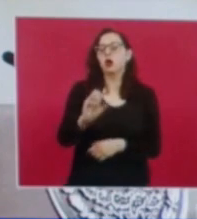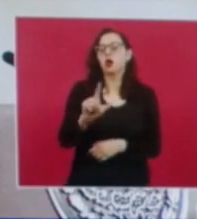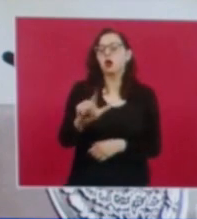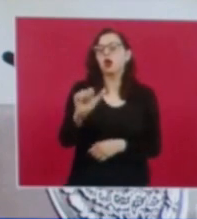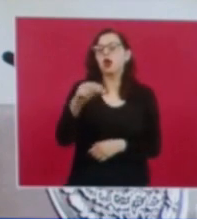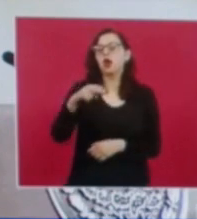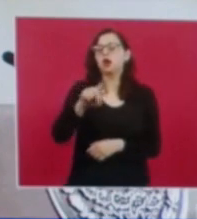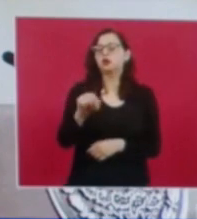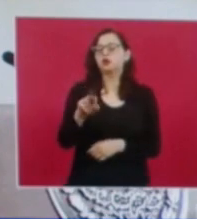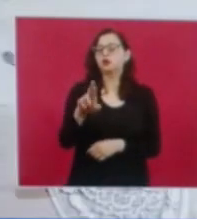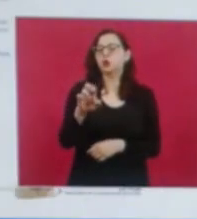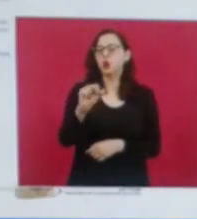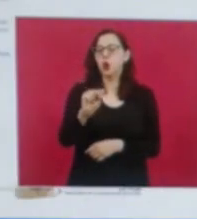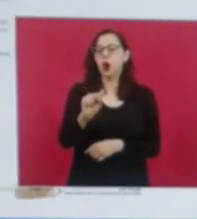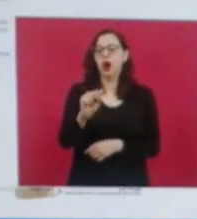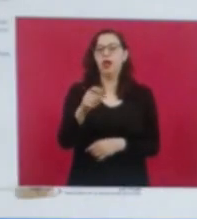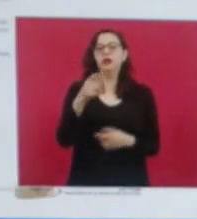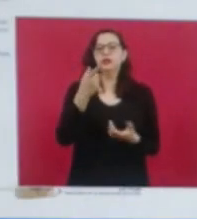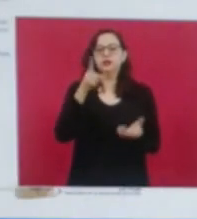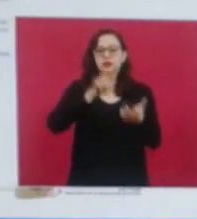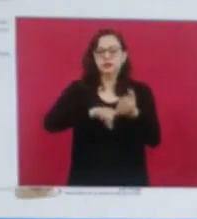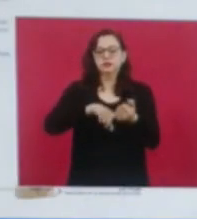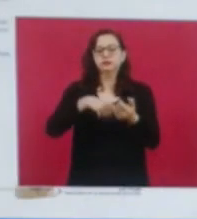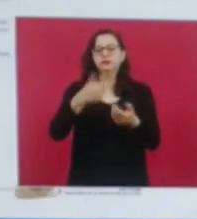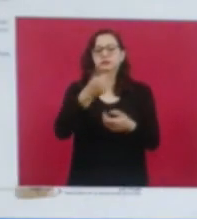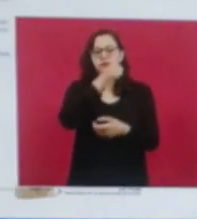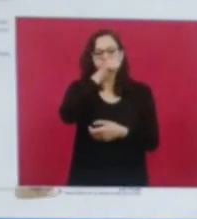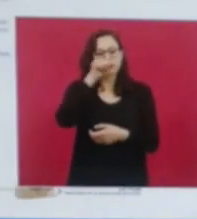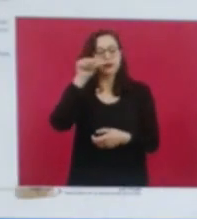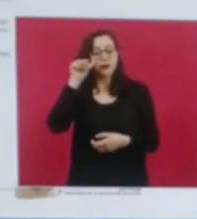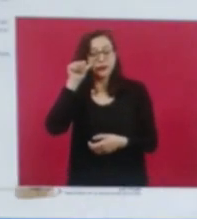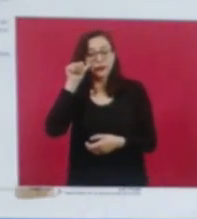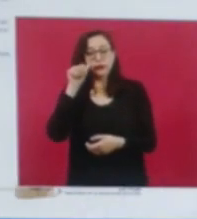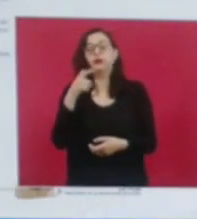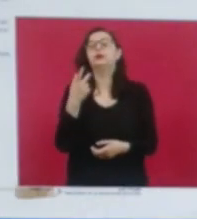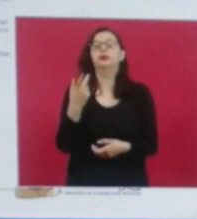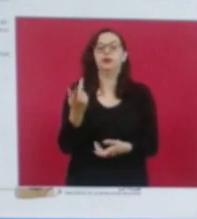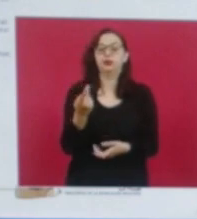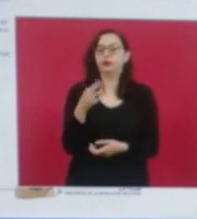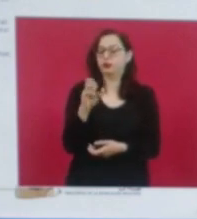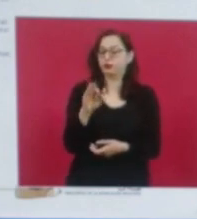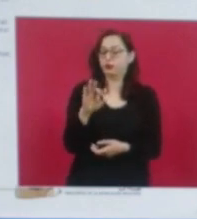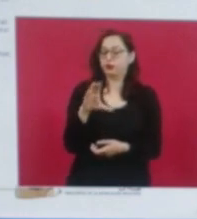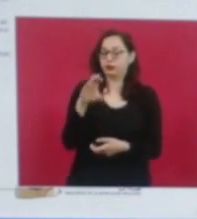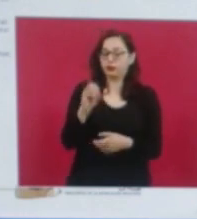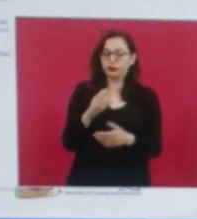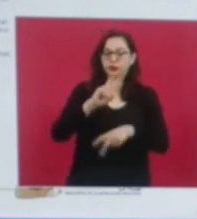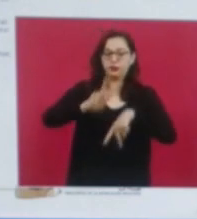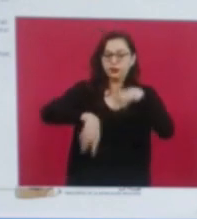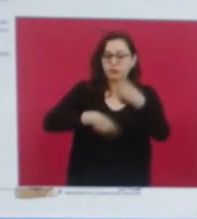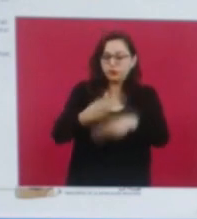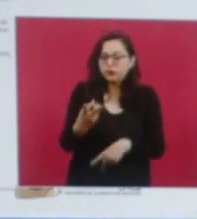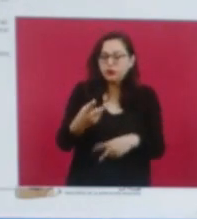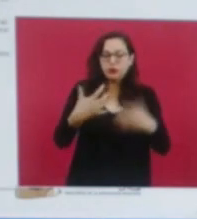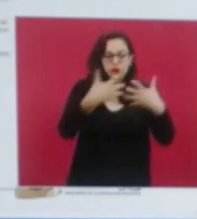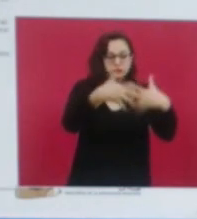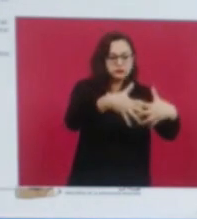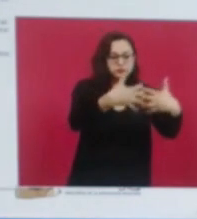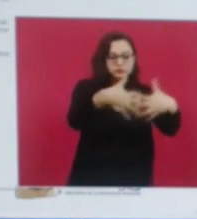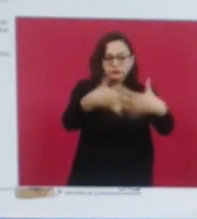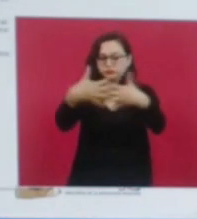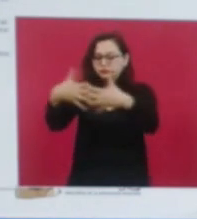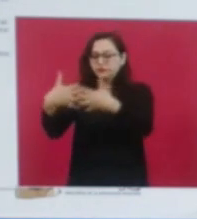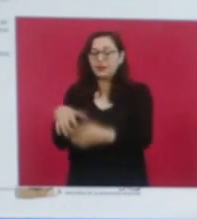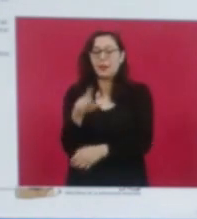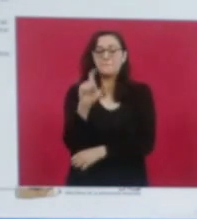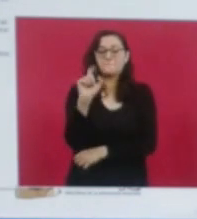este momento y que tendría que ver con la mezquindad en cualquier circunstancia en la que nos encontramos en